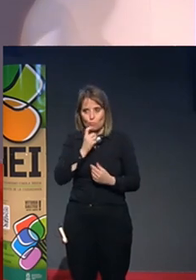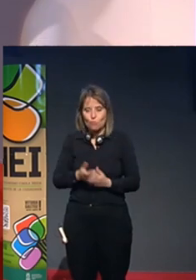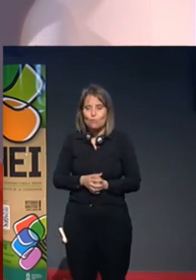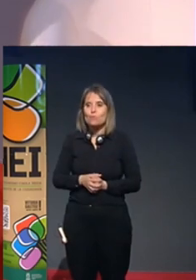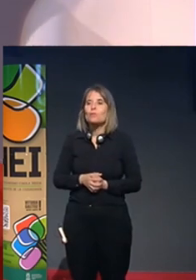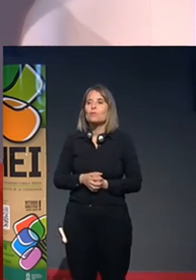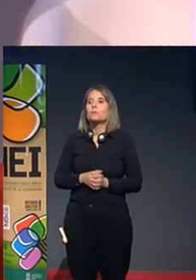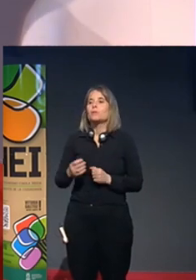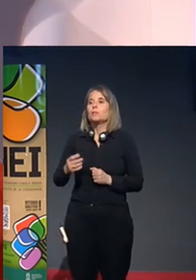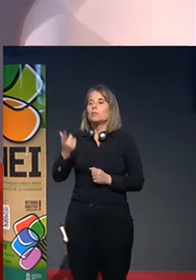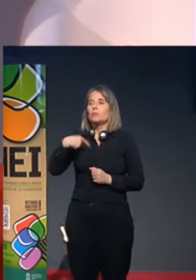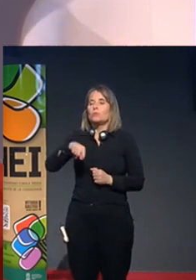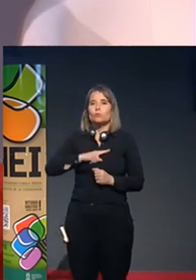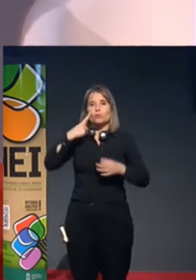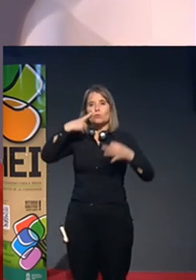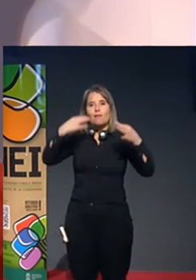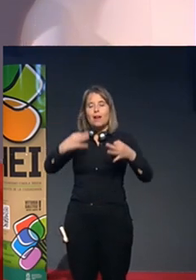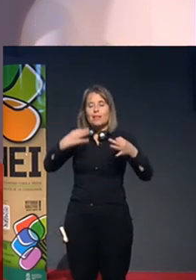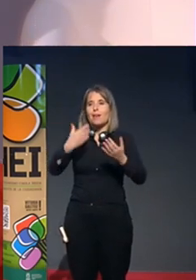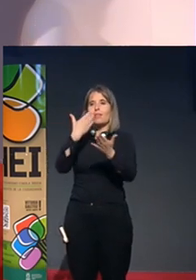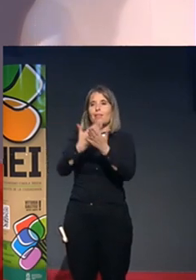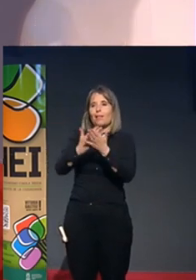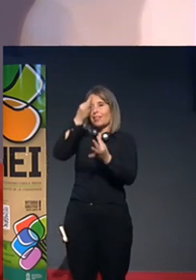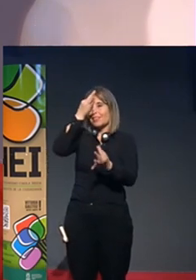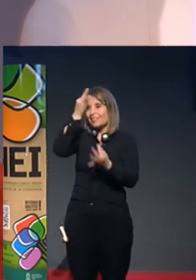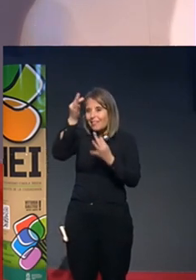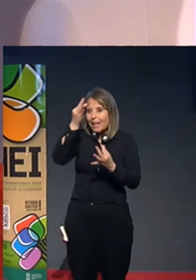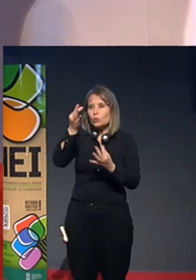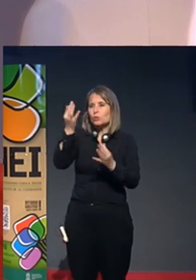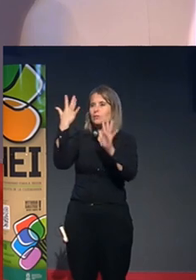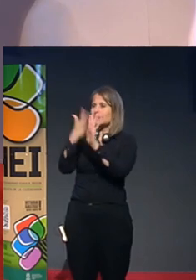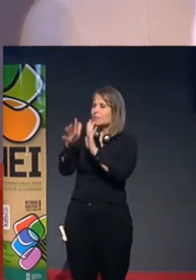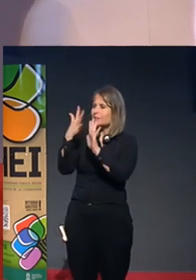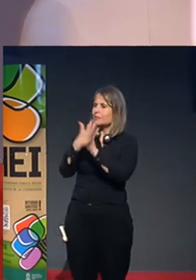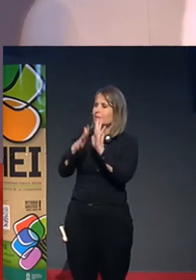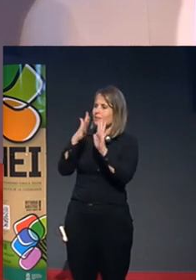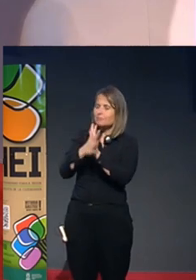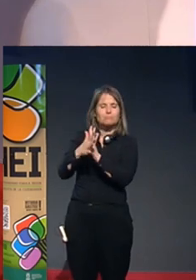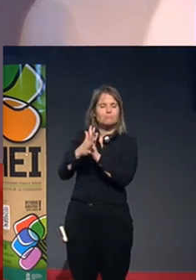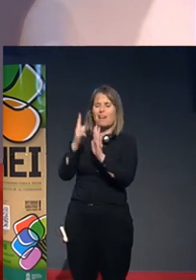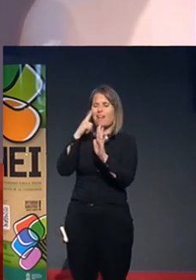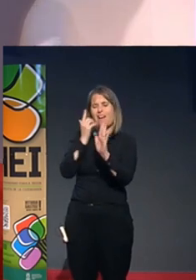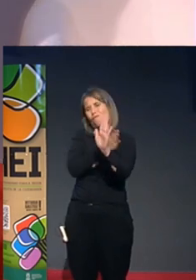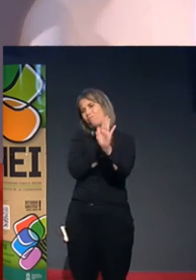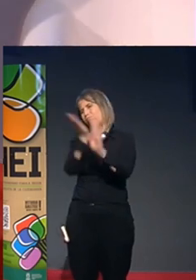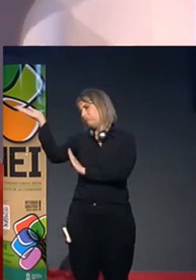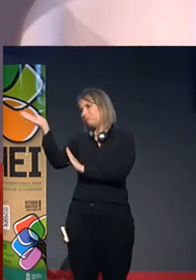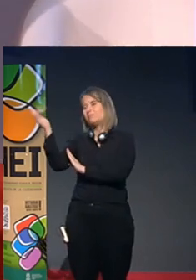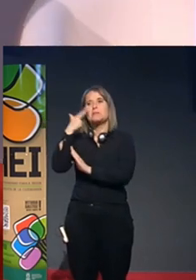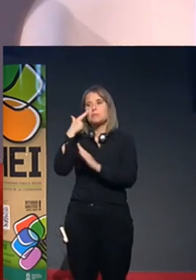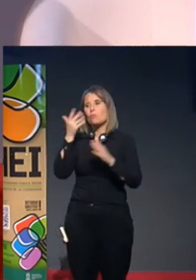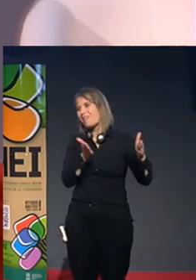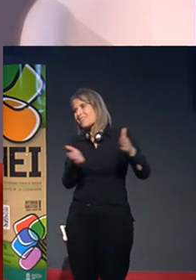de darnos una foto real darnos datos y darnos muchos argument para dar un volantazo y cambiar nuestro